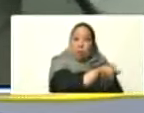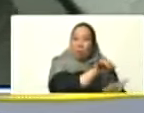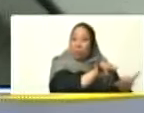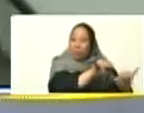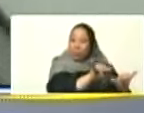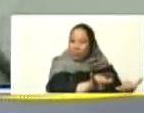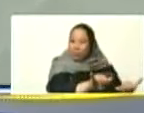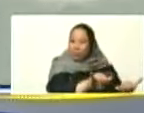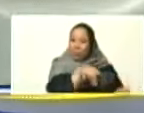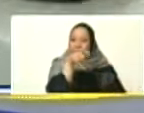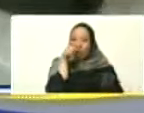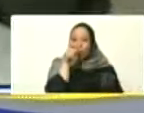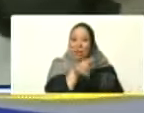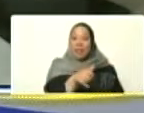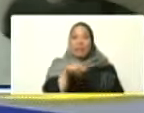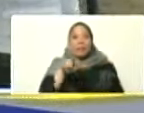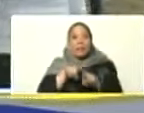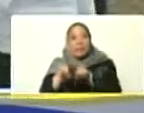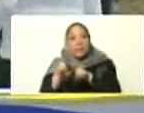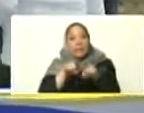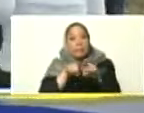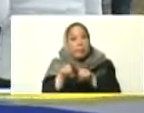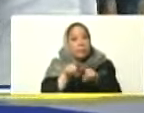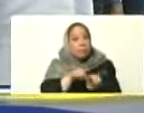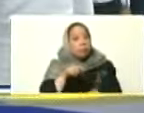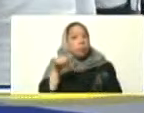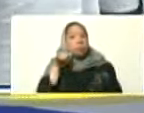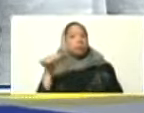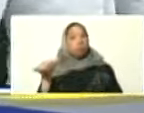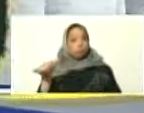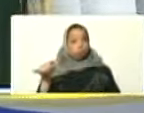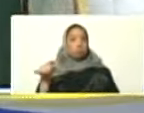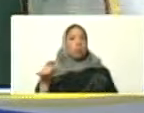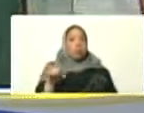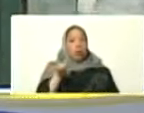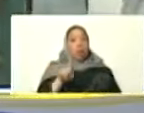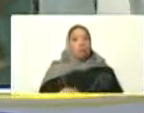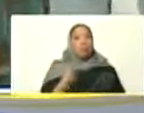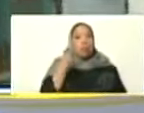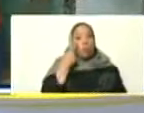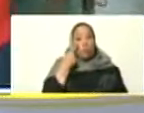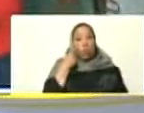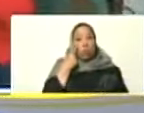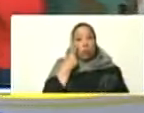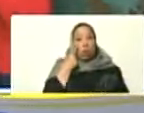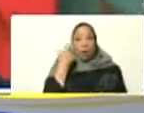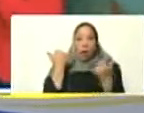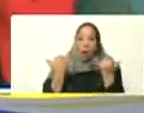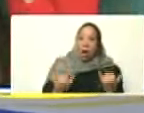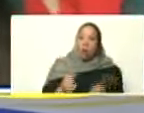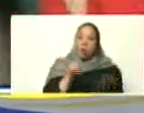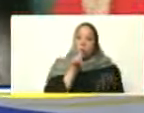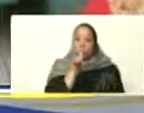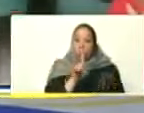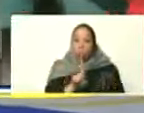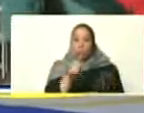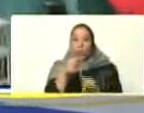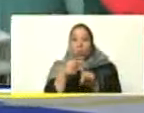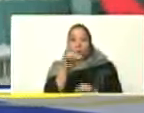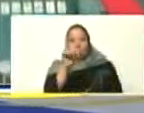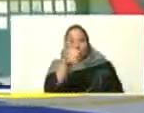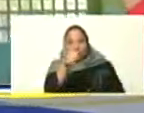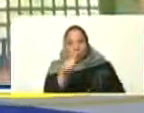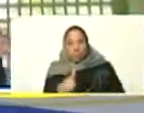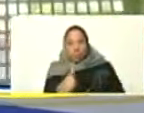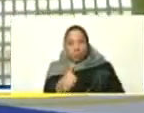Su crítica y su alerta a tiempo. La crítica y la alerta. Ahora tenemos el 1x10. Aquí está el ministro Márquez, que está